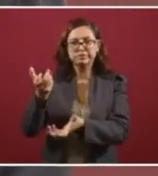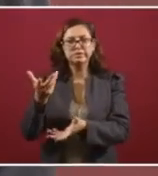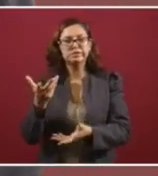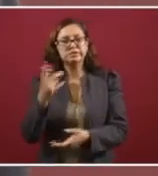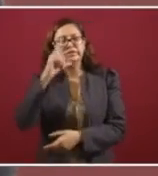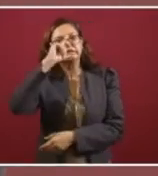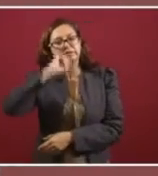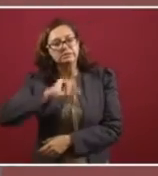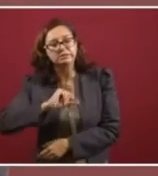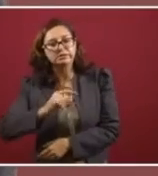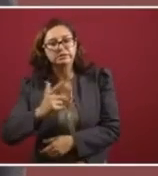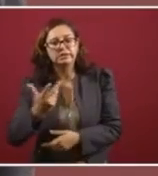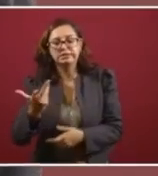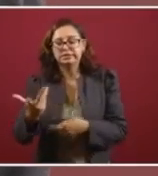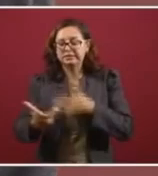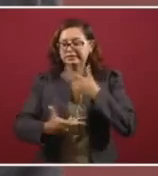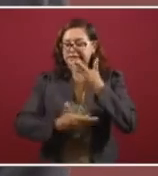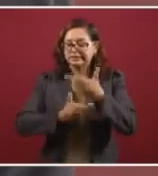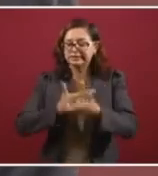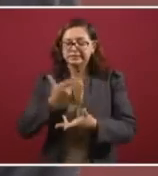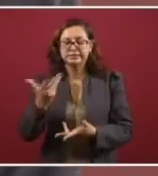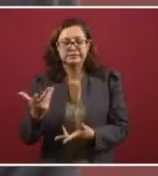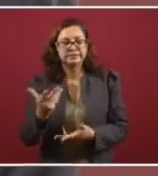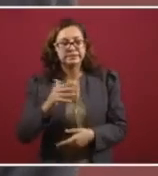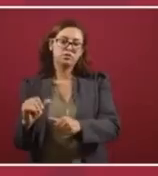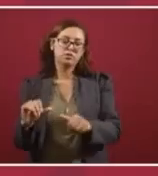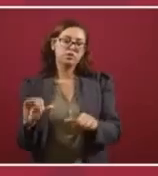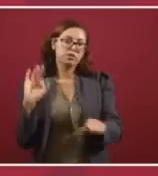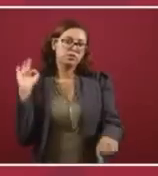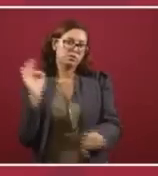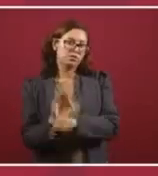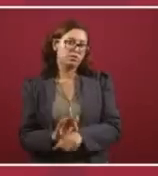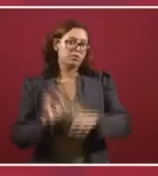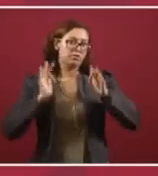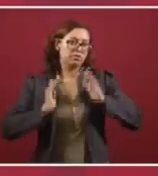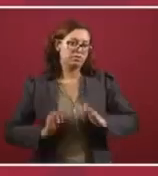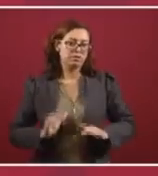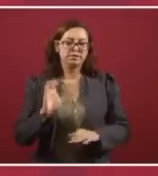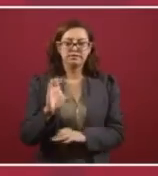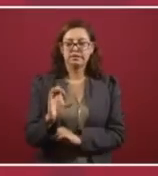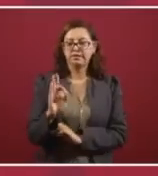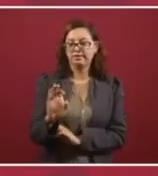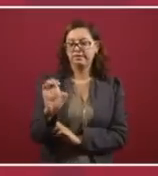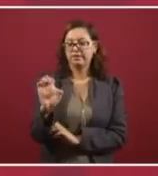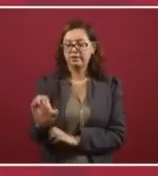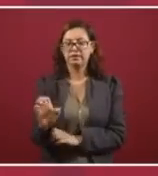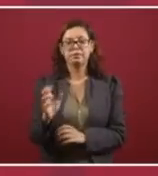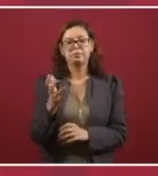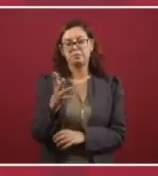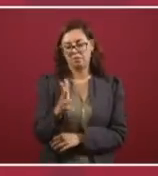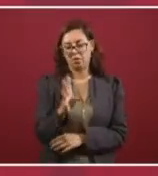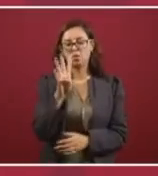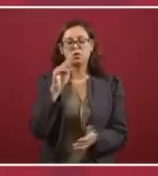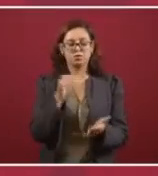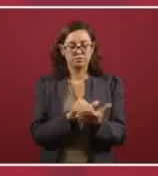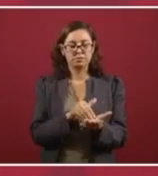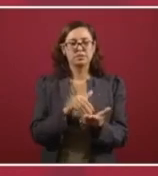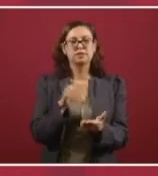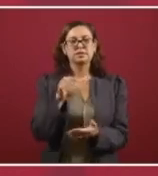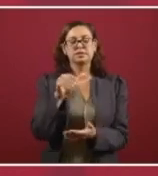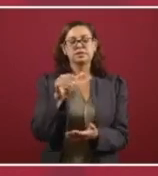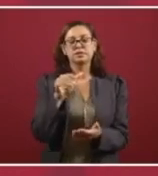presidente del consejo coordinador empresarial y de antonio del valle presidente del consejo mexicano de negocios por su labor de intermediación